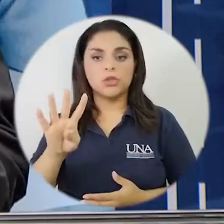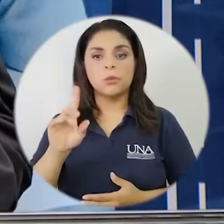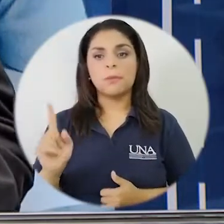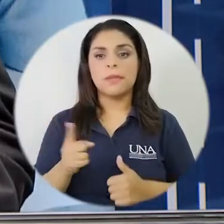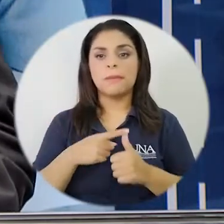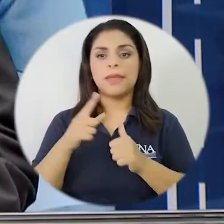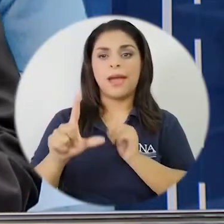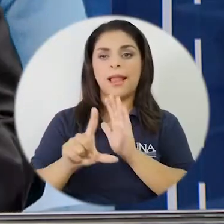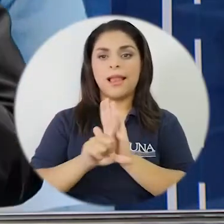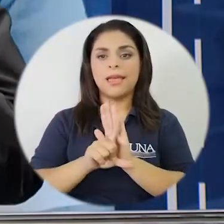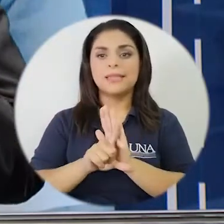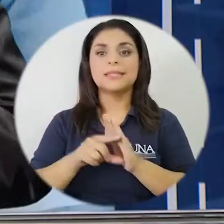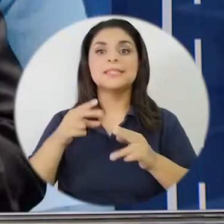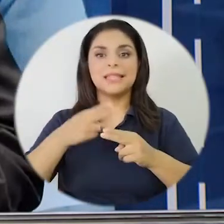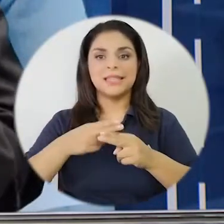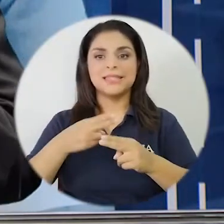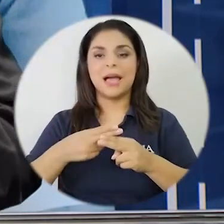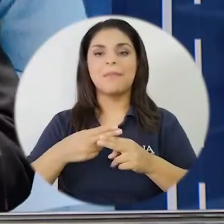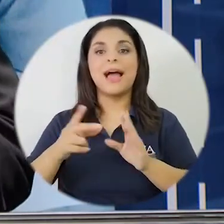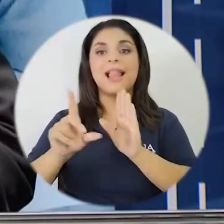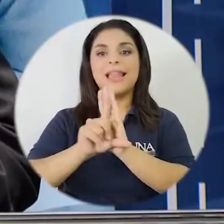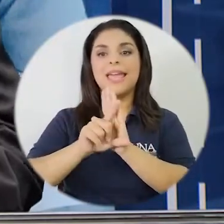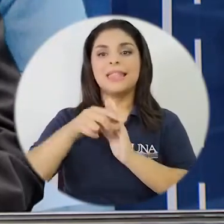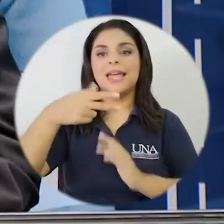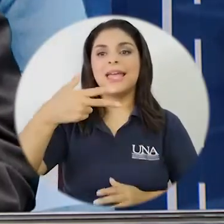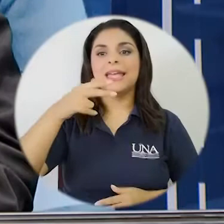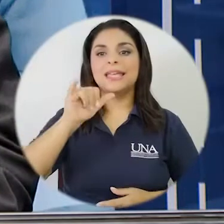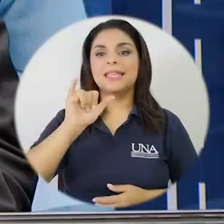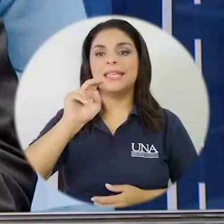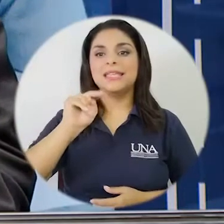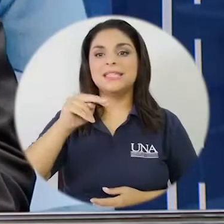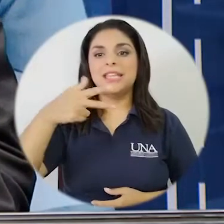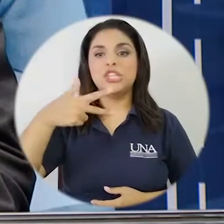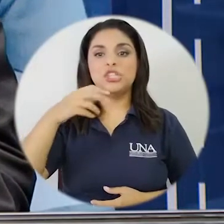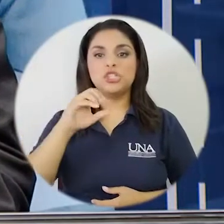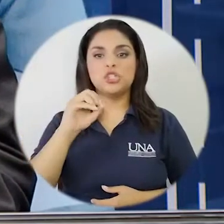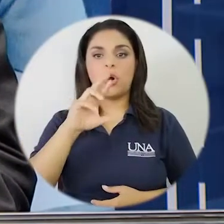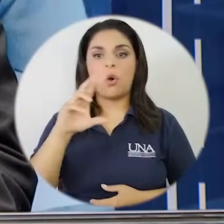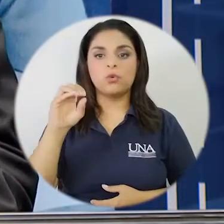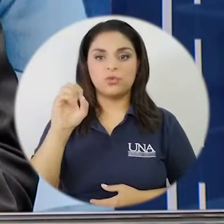ley denominada, así es el nombre, Ley de Chinchorros